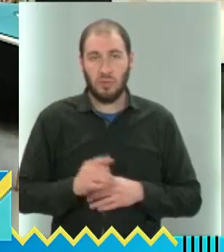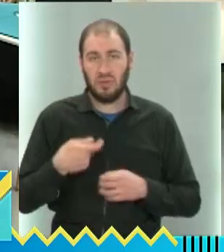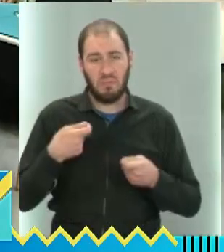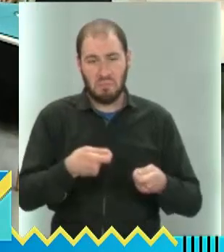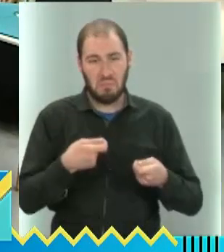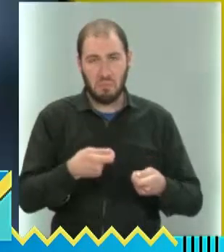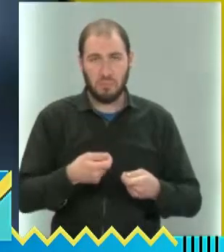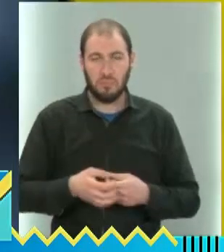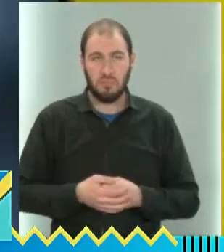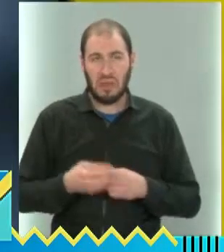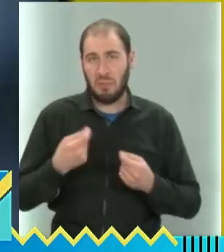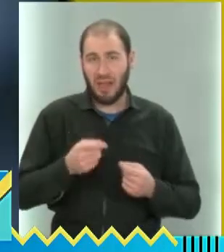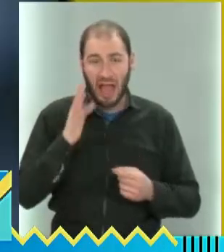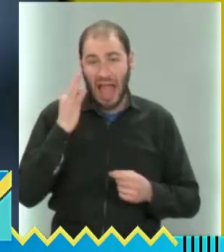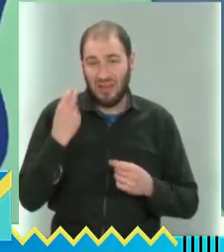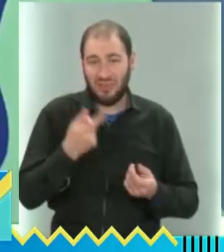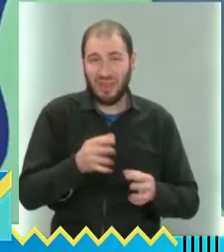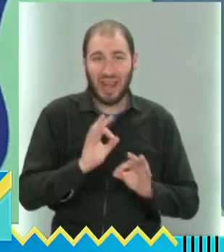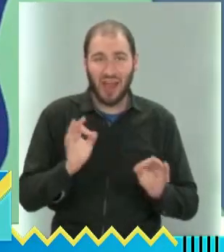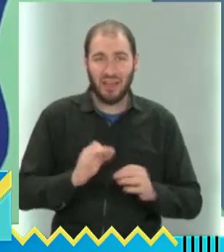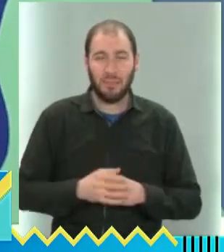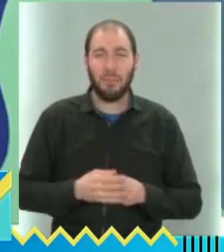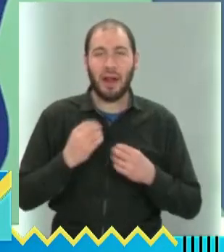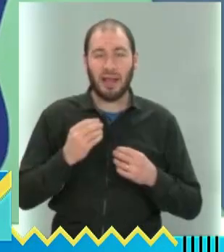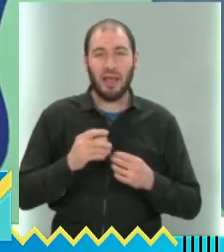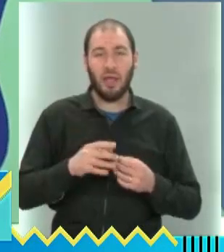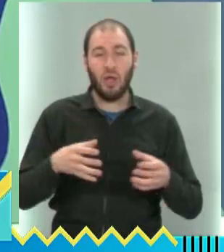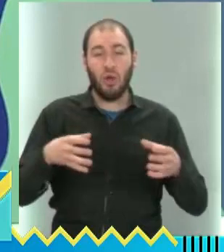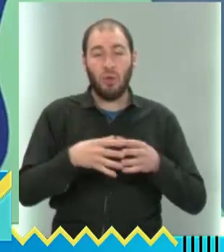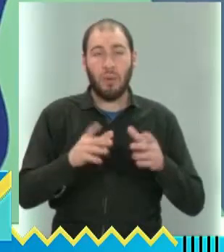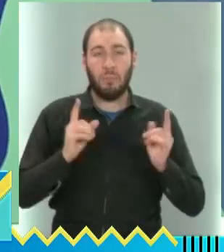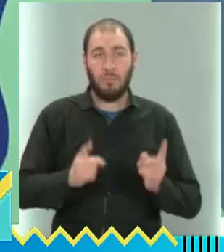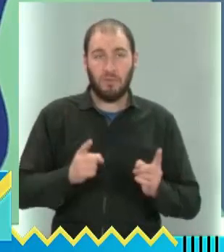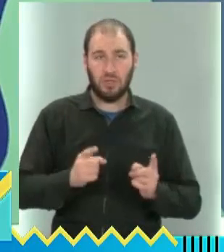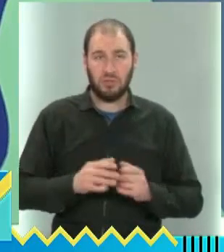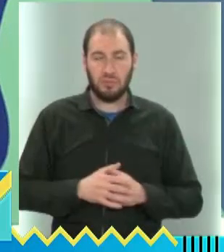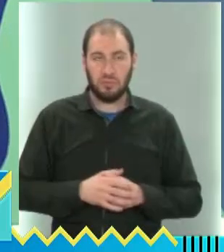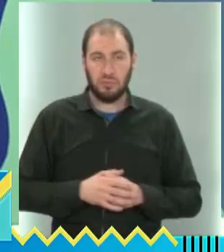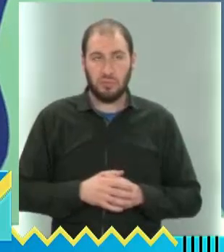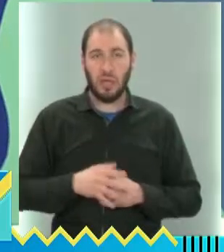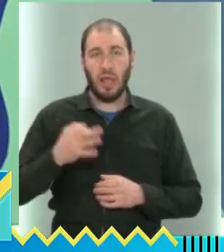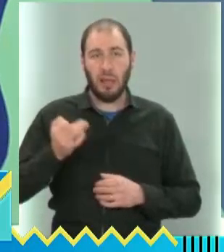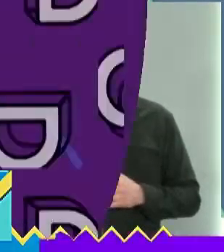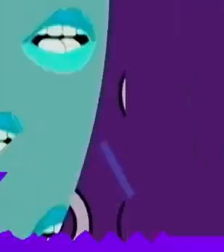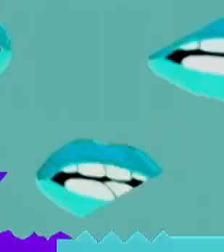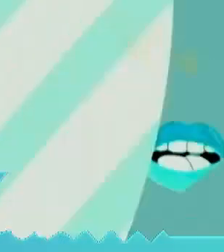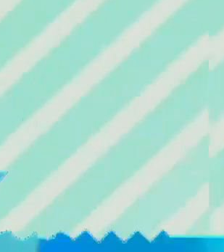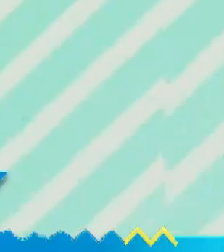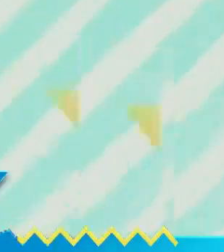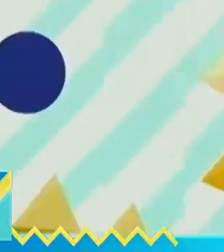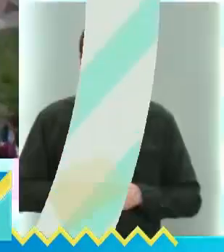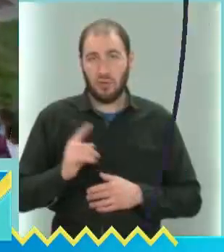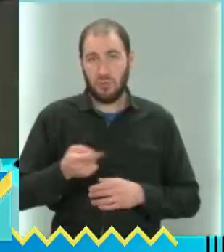aportamos nuestro granito de arena para que el plantel docente excepcional con el